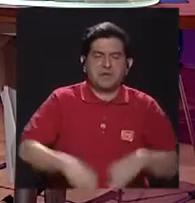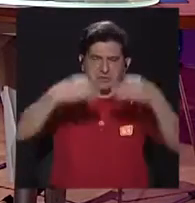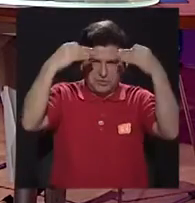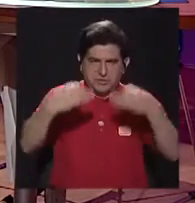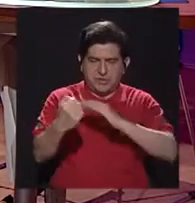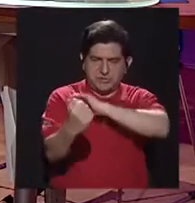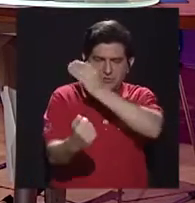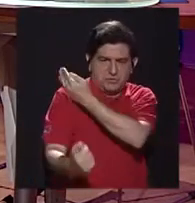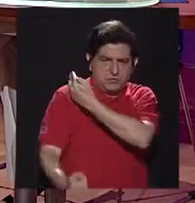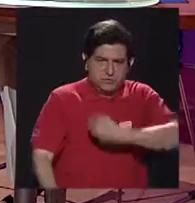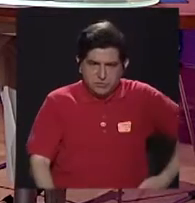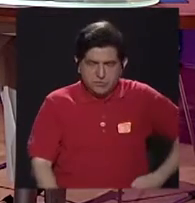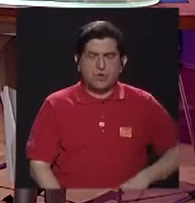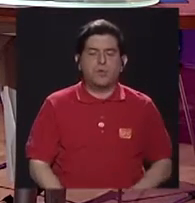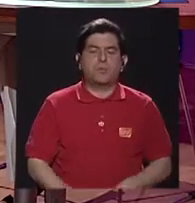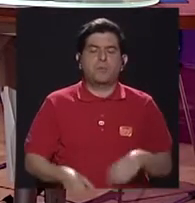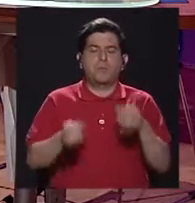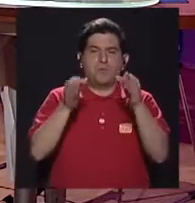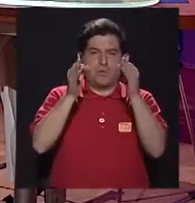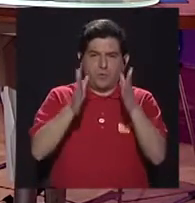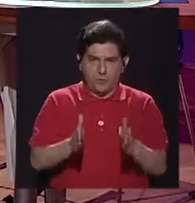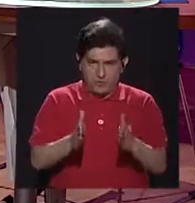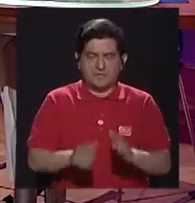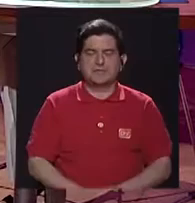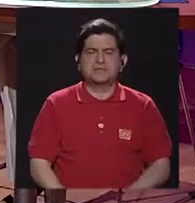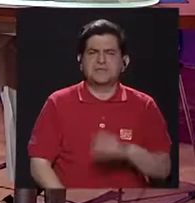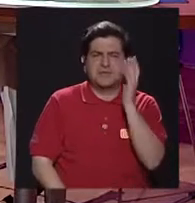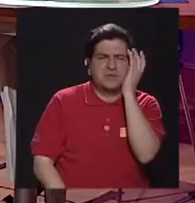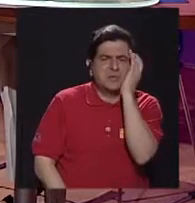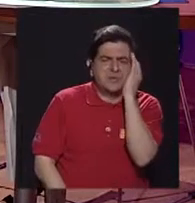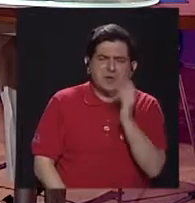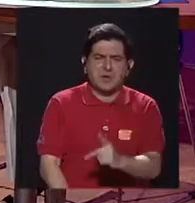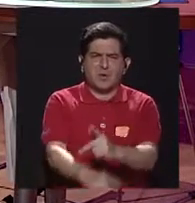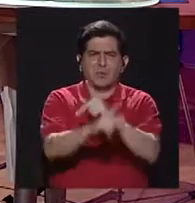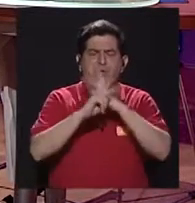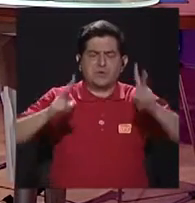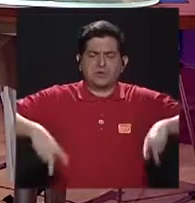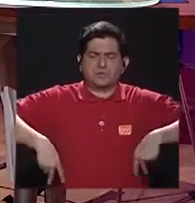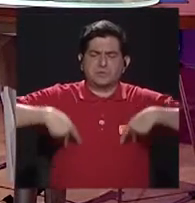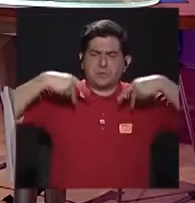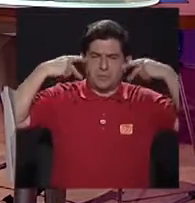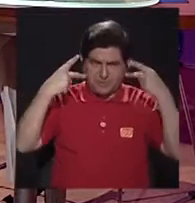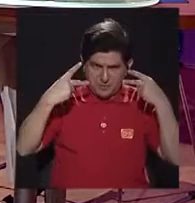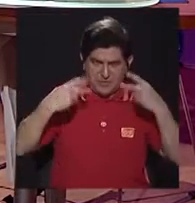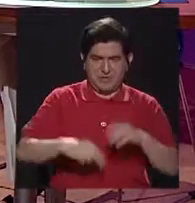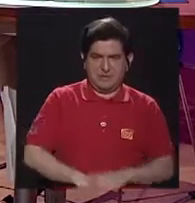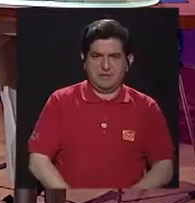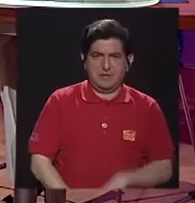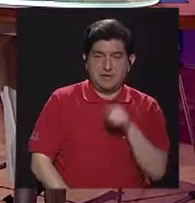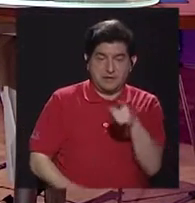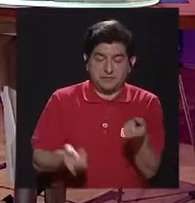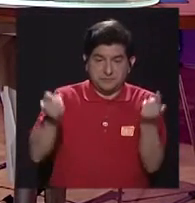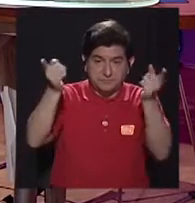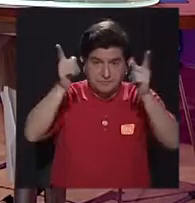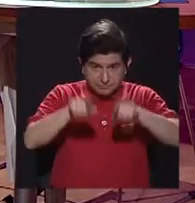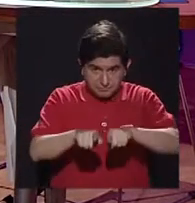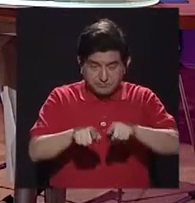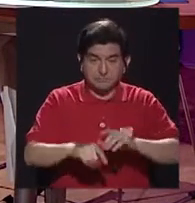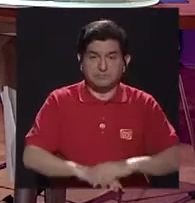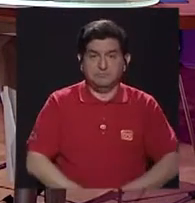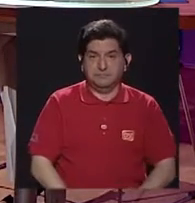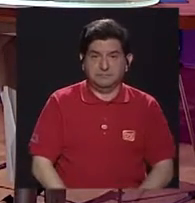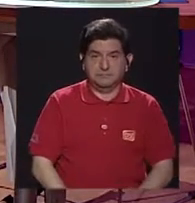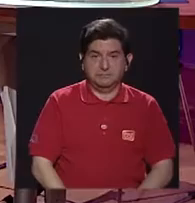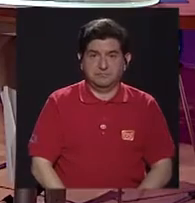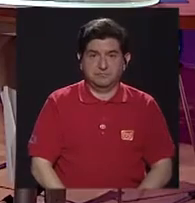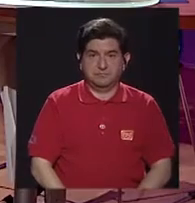parte de los magistrados, la preocupación por la protección de la vida en este caso,